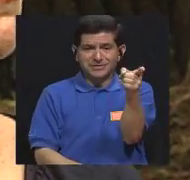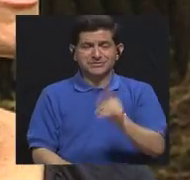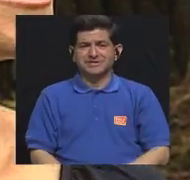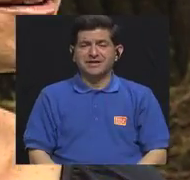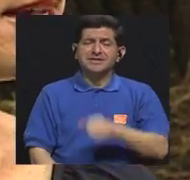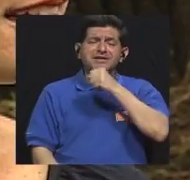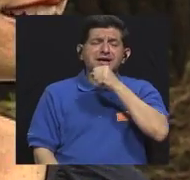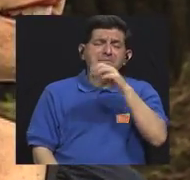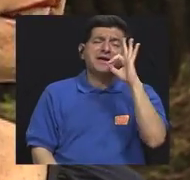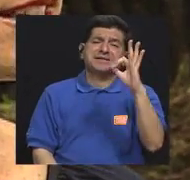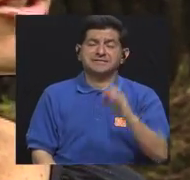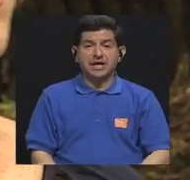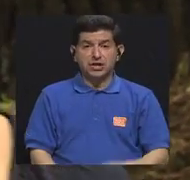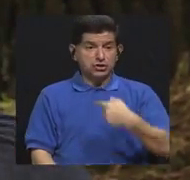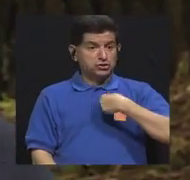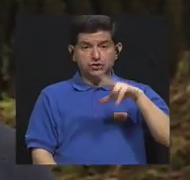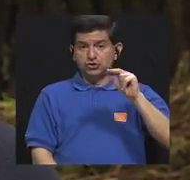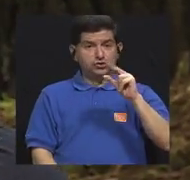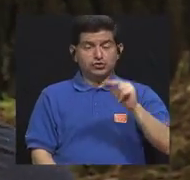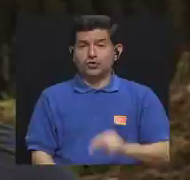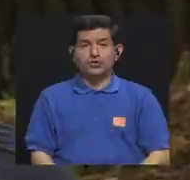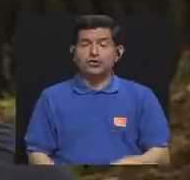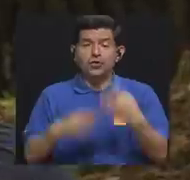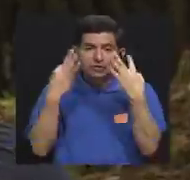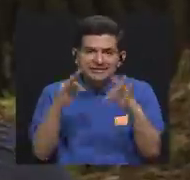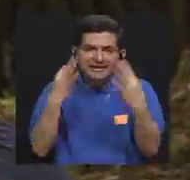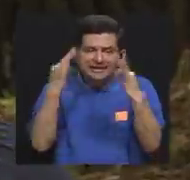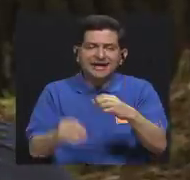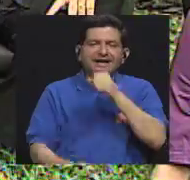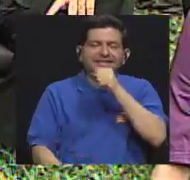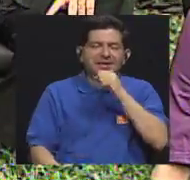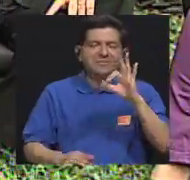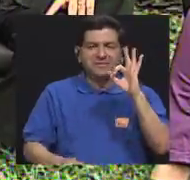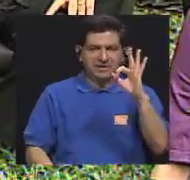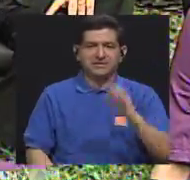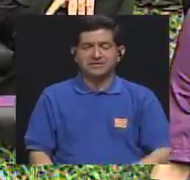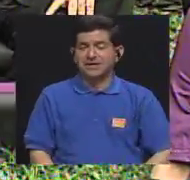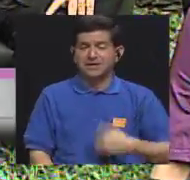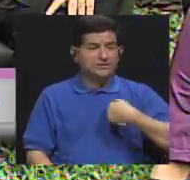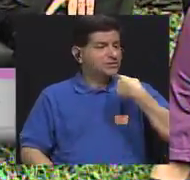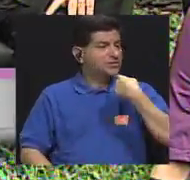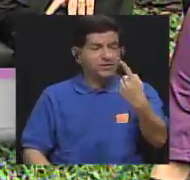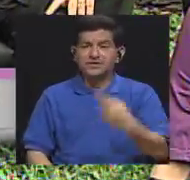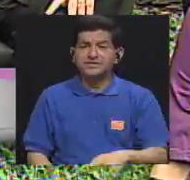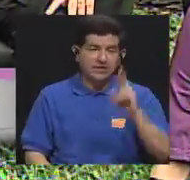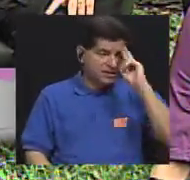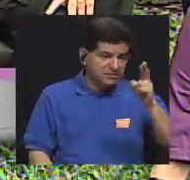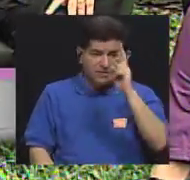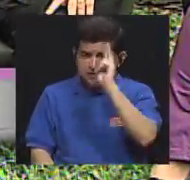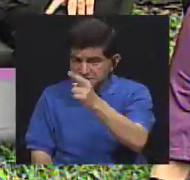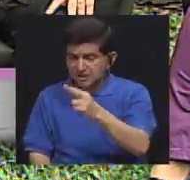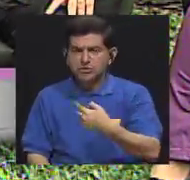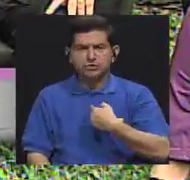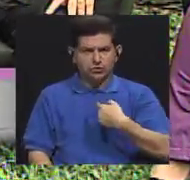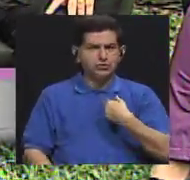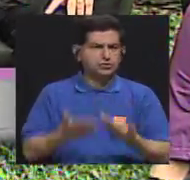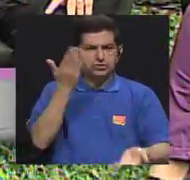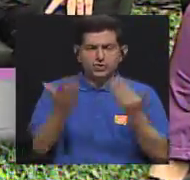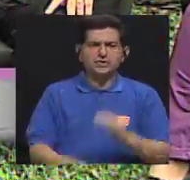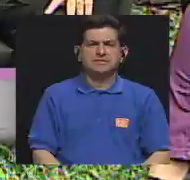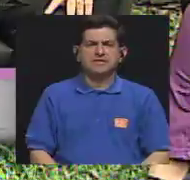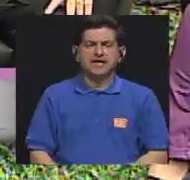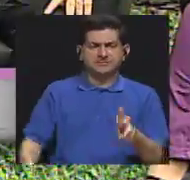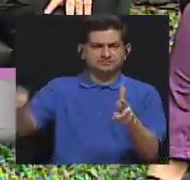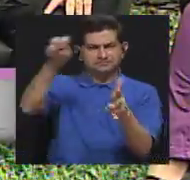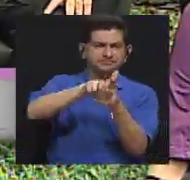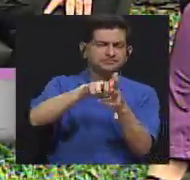ustedes cómo envejecer bien si yo no estoy tratando de envejecer bien. Yo no puedo decirles que respetemos a los otros si yo salgo y me